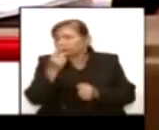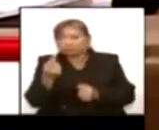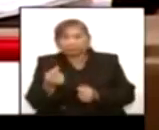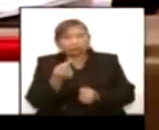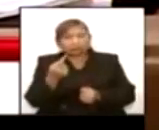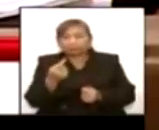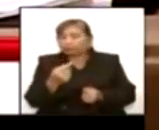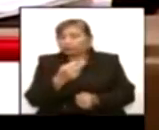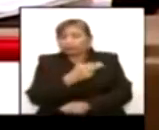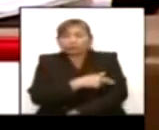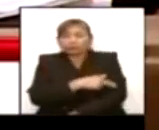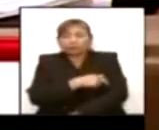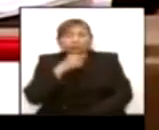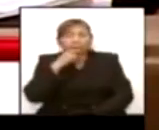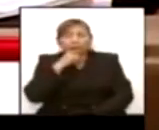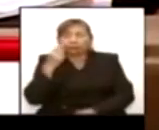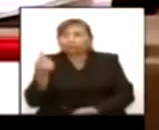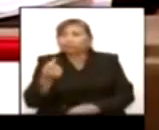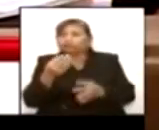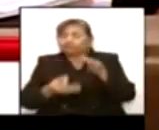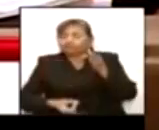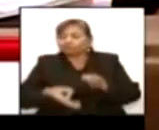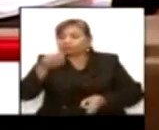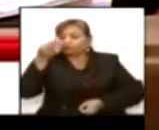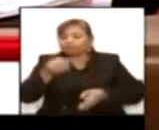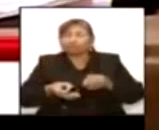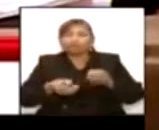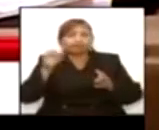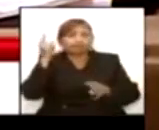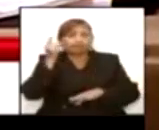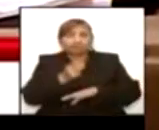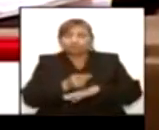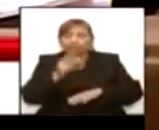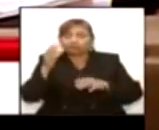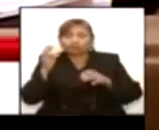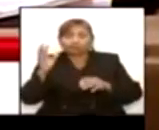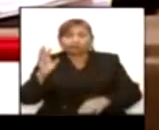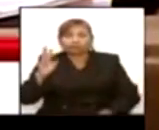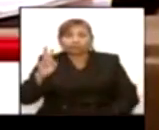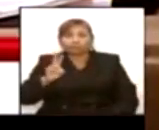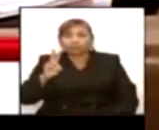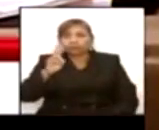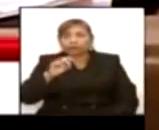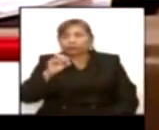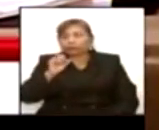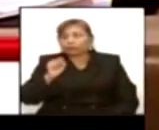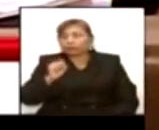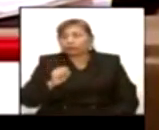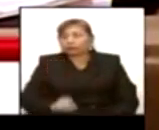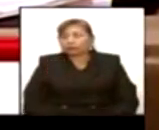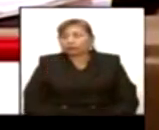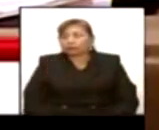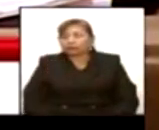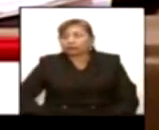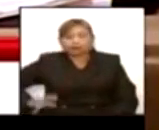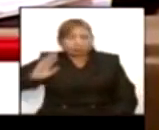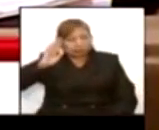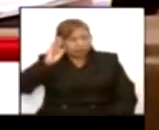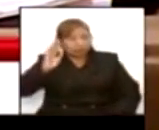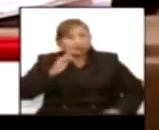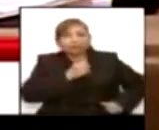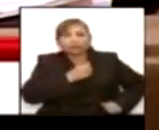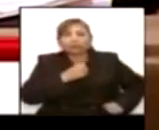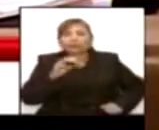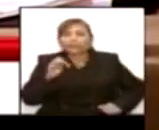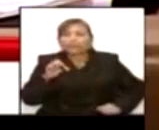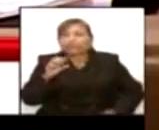en el Centro de Emergencia Mujer, sino en el Juzgado Especializado en lo Penal de Villa El Salvador, también en la comisaría de Pachacamac,